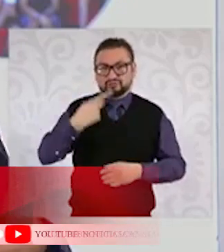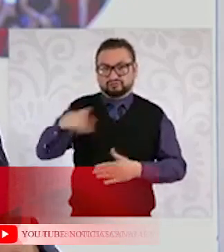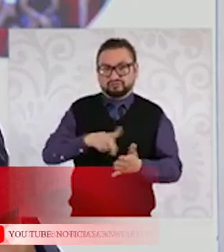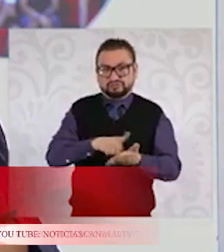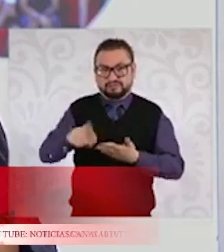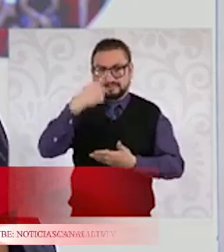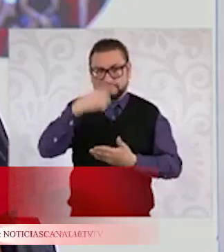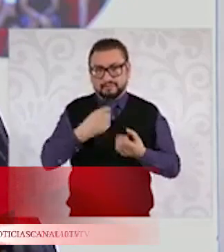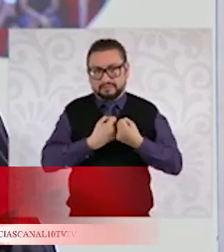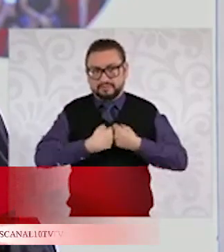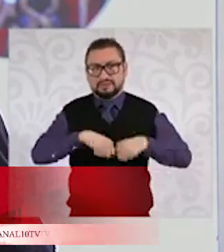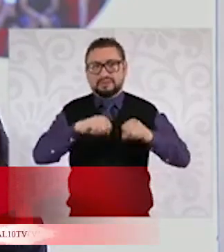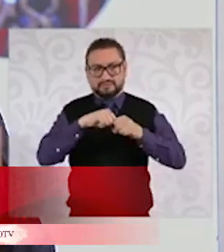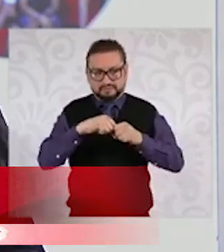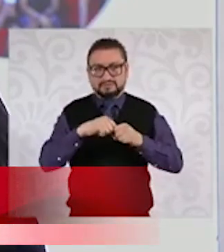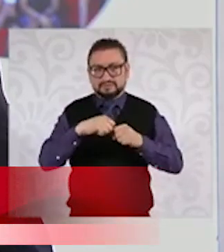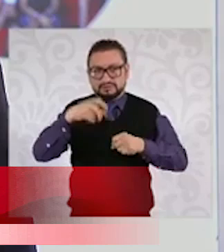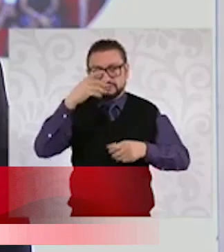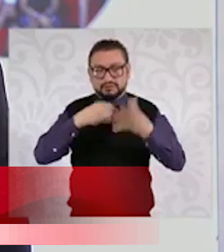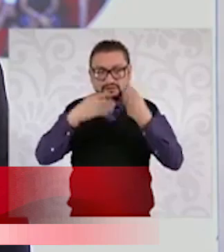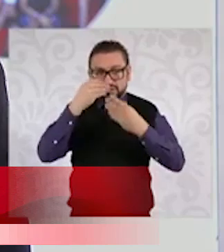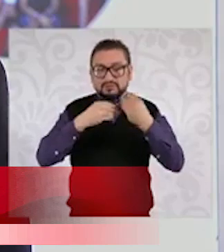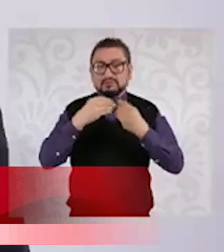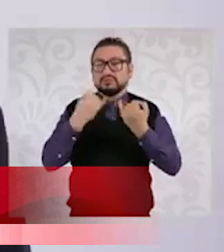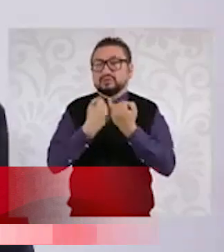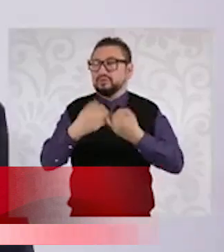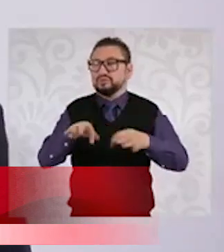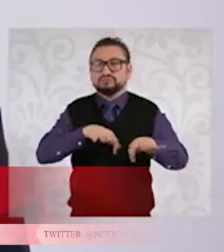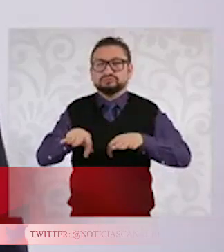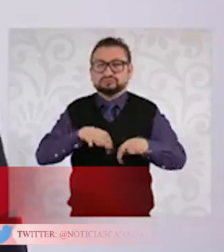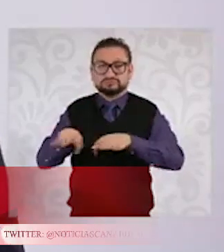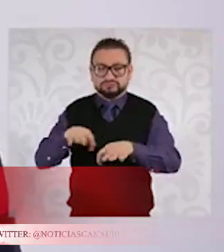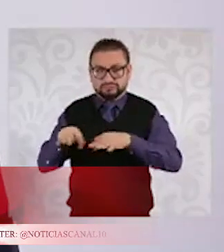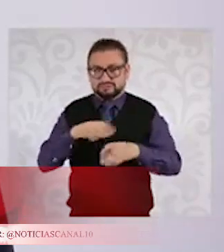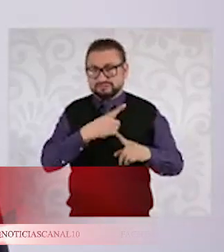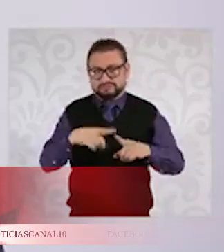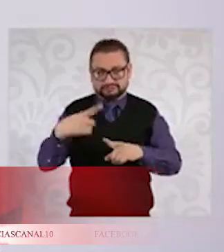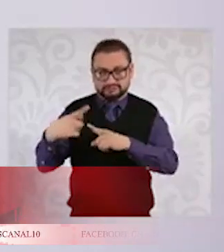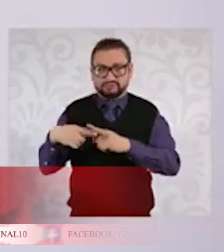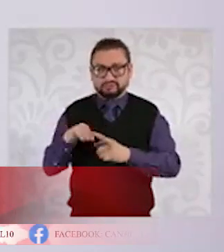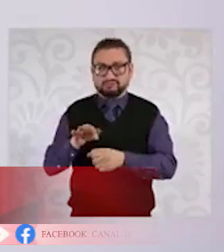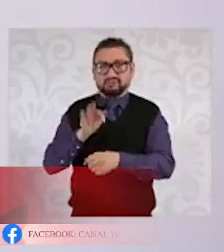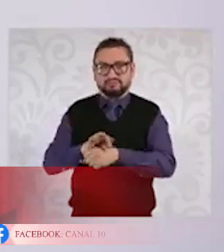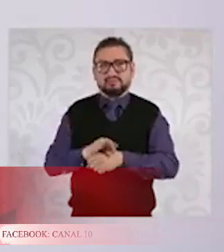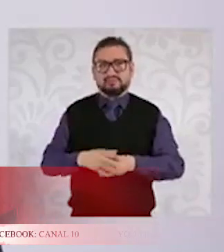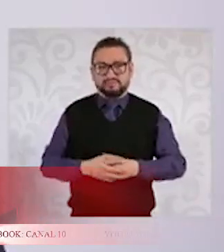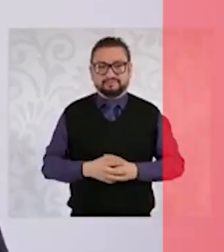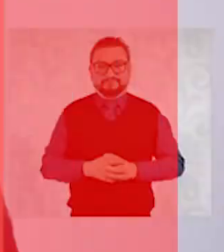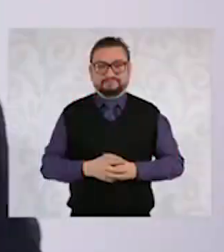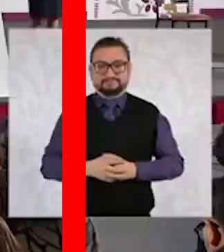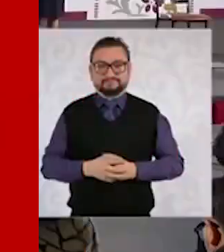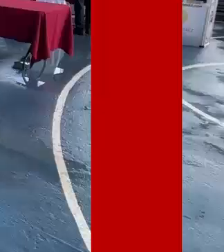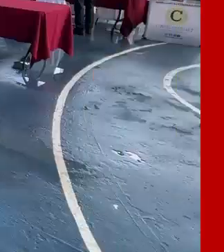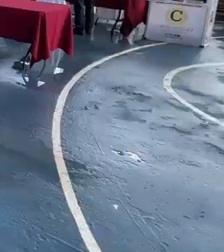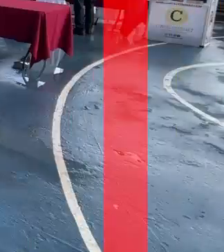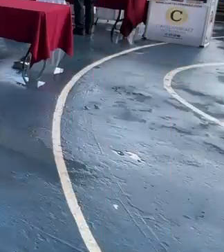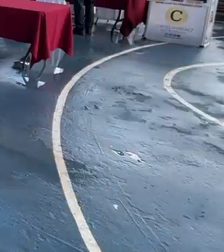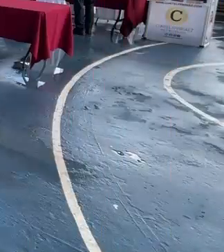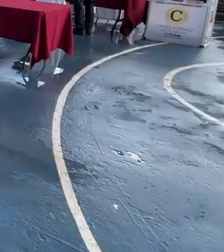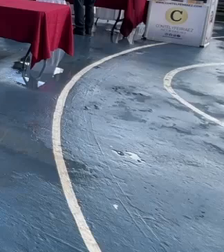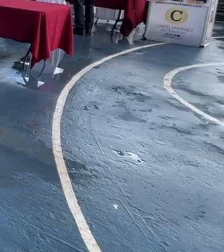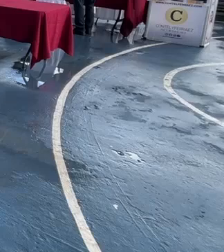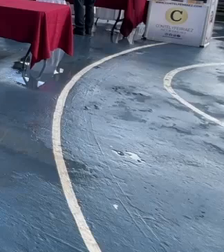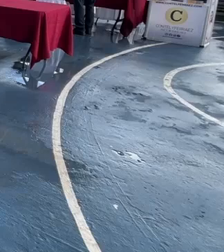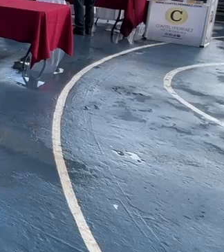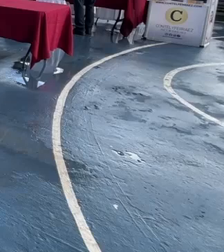a la ocupación y a la y al la aprendizaje dentro de las unidades económicas sino también a un seguro médico